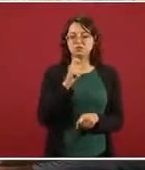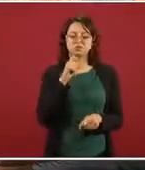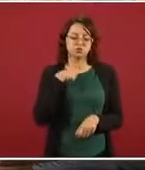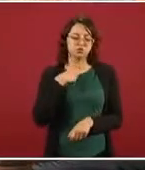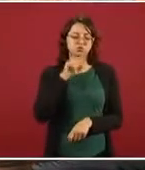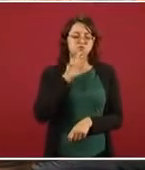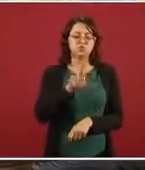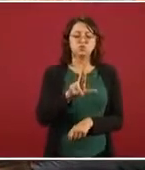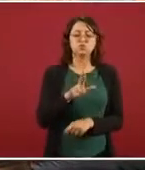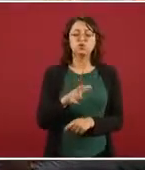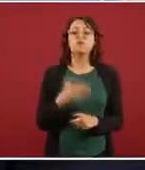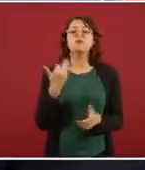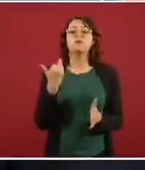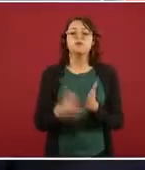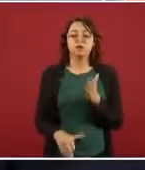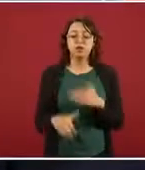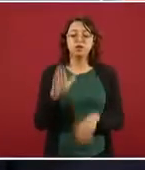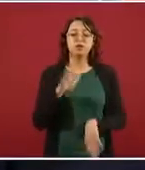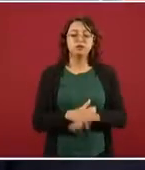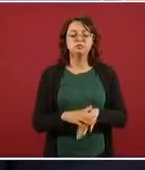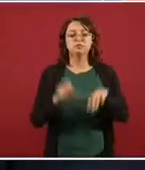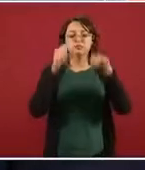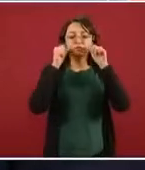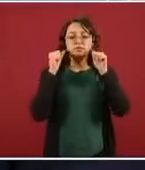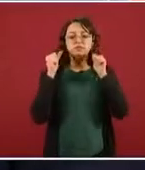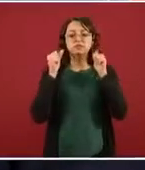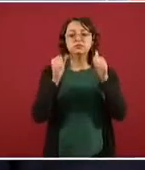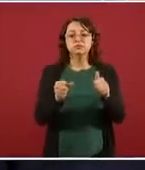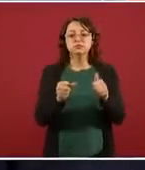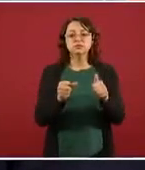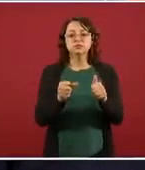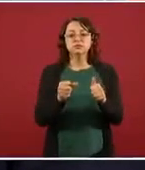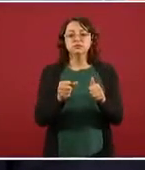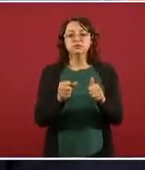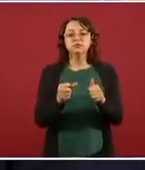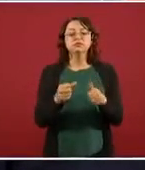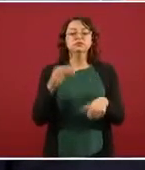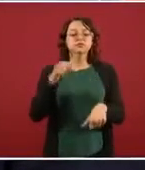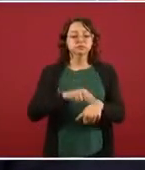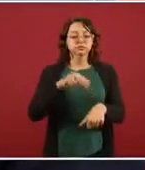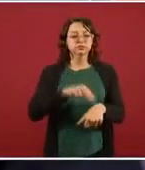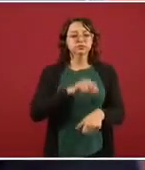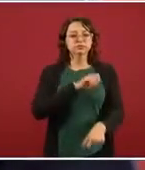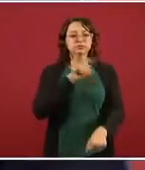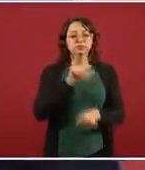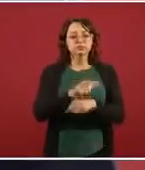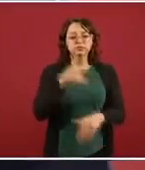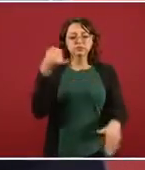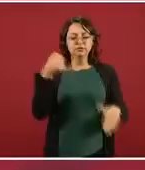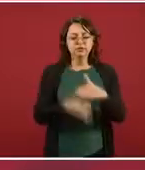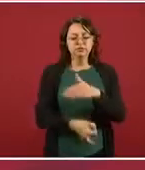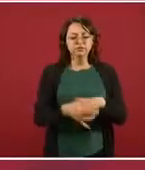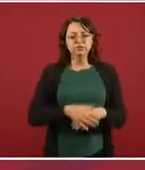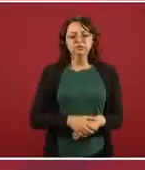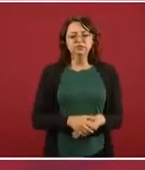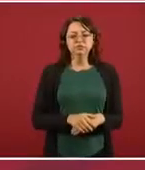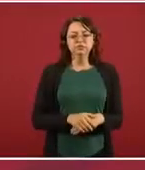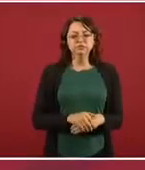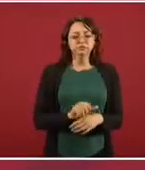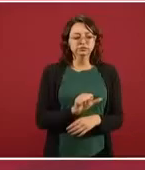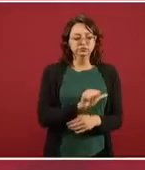la necesidad de trabajar más en atención médica especializada, y hay